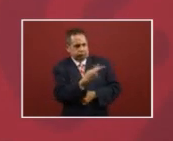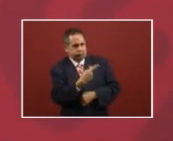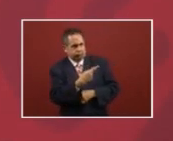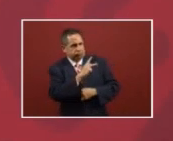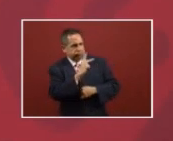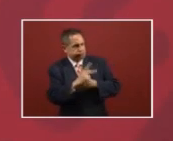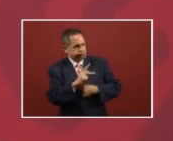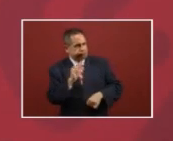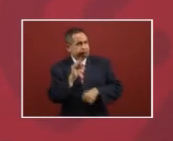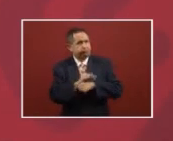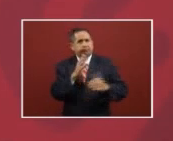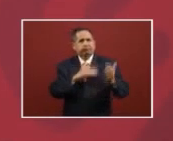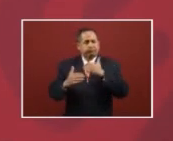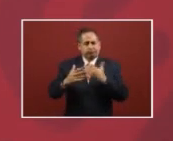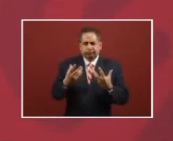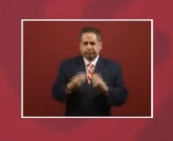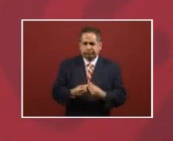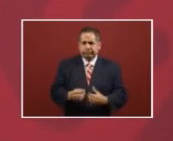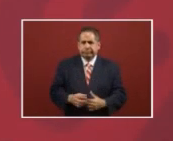pueblos.